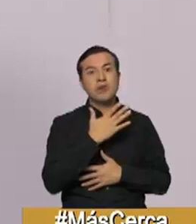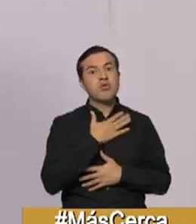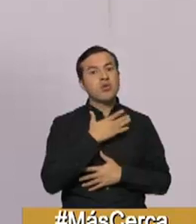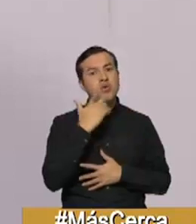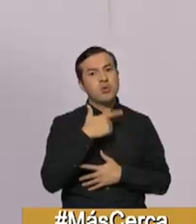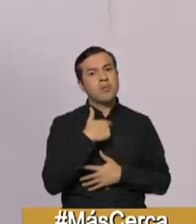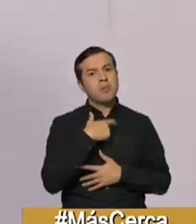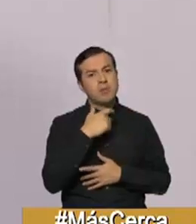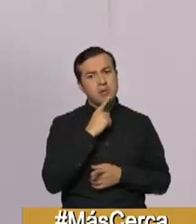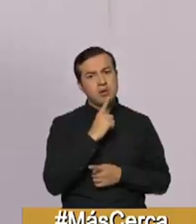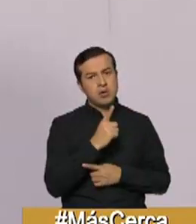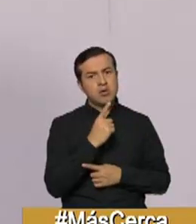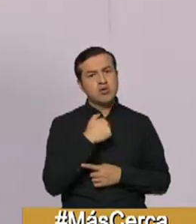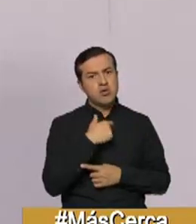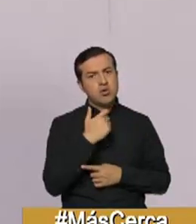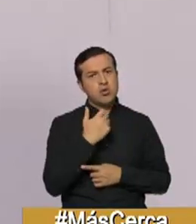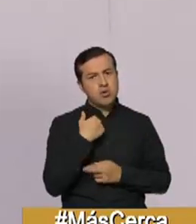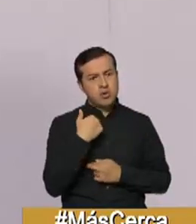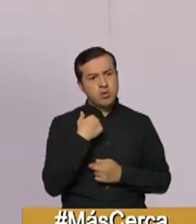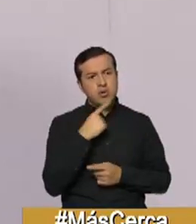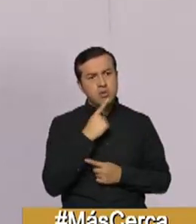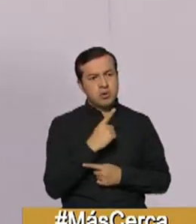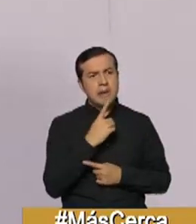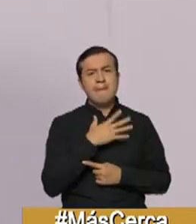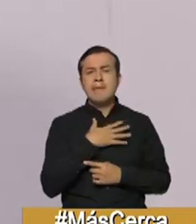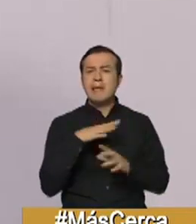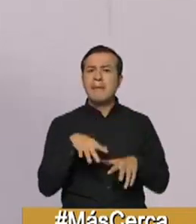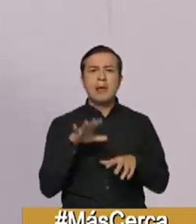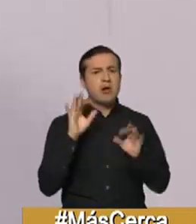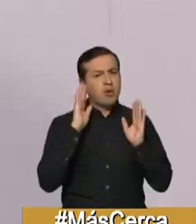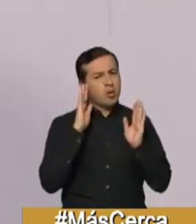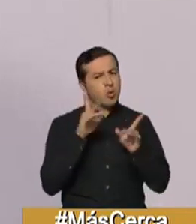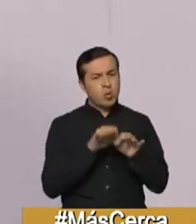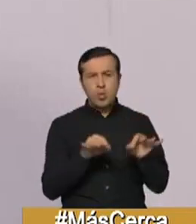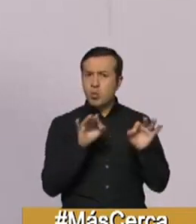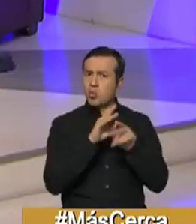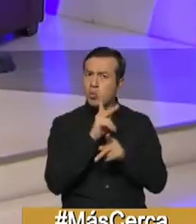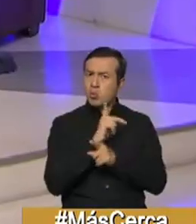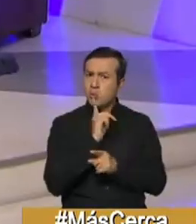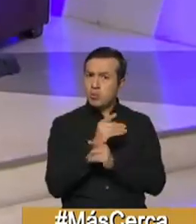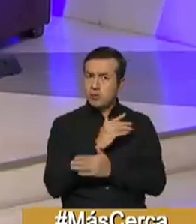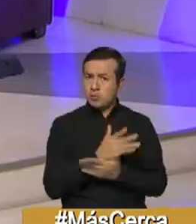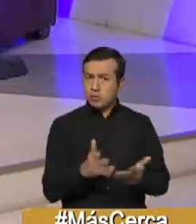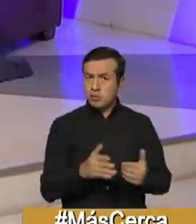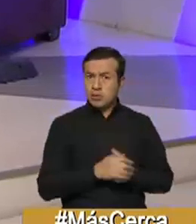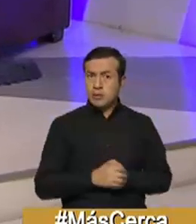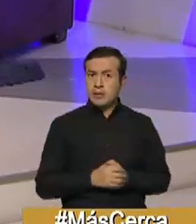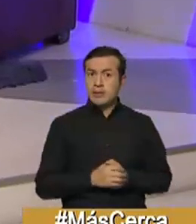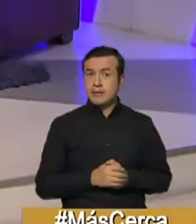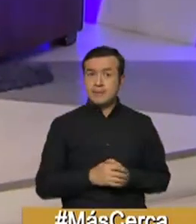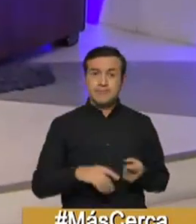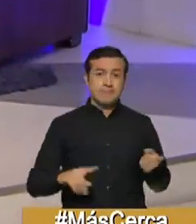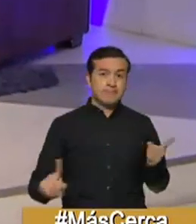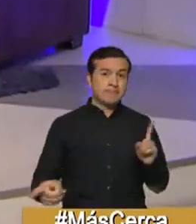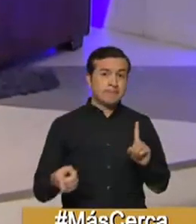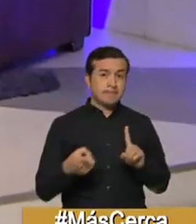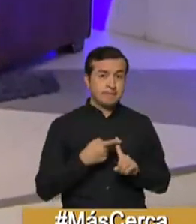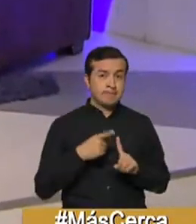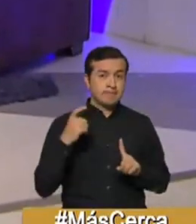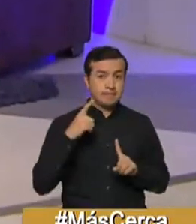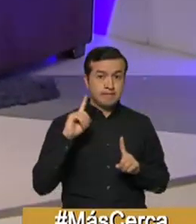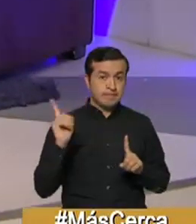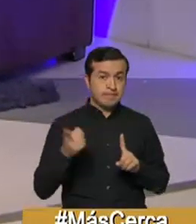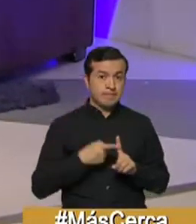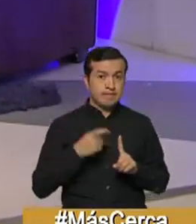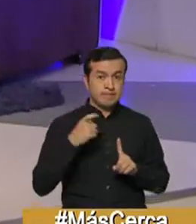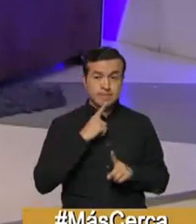que voy a poder ser un dueño responsable de la mascota a la que yo estoy dando acogida en mi hogar? Bueno, en este caso primero deberíamos tomar